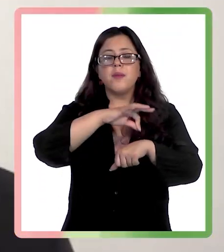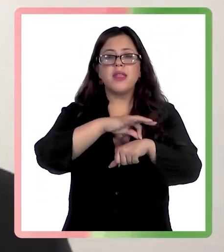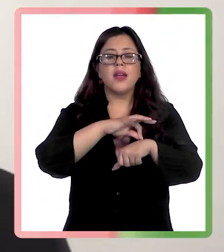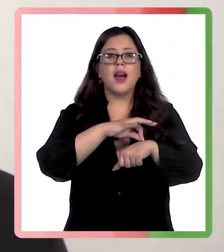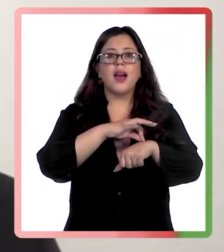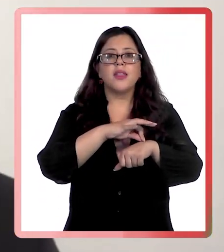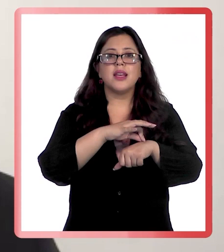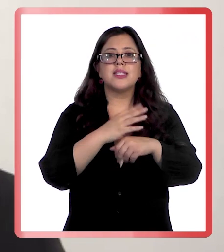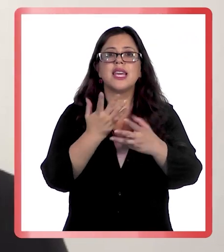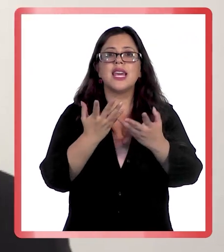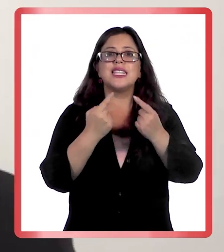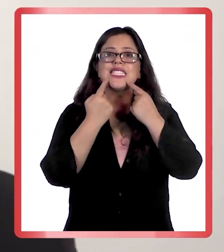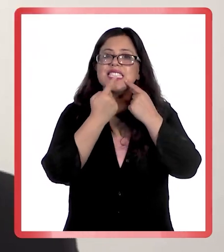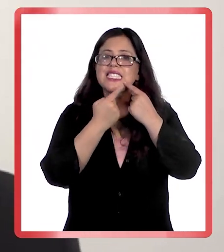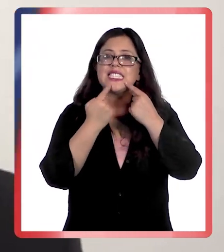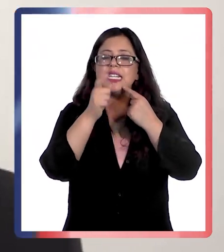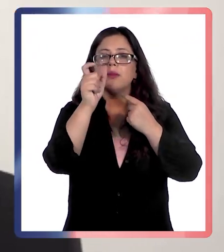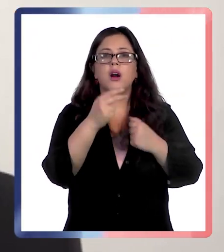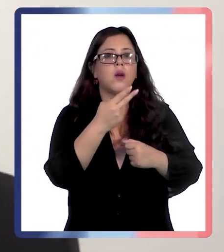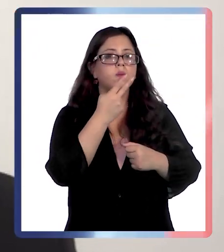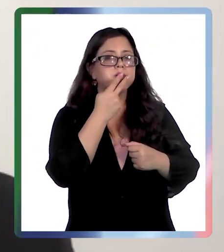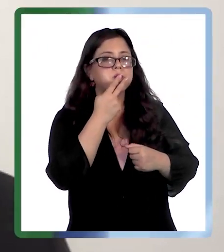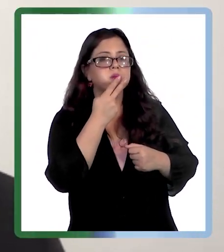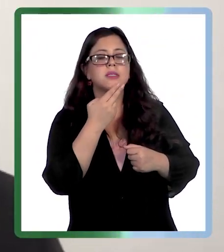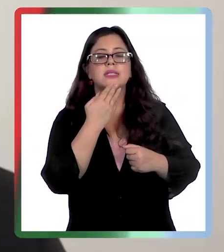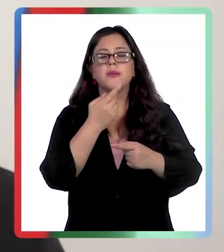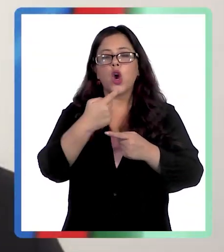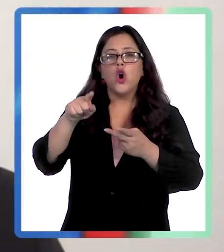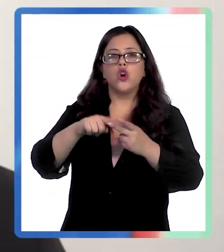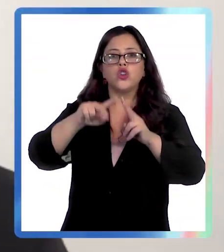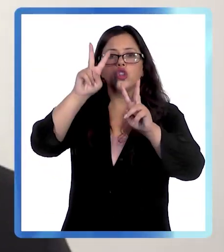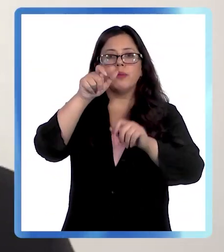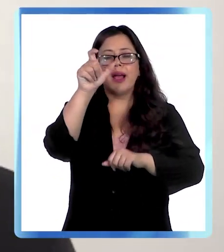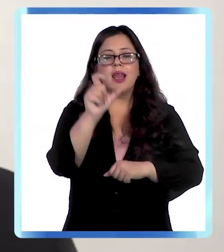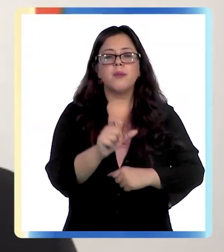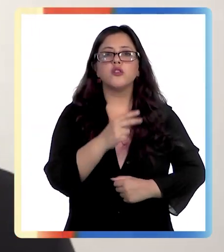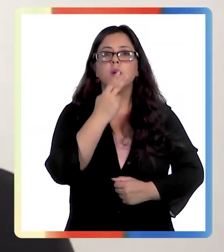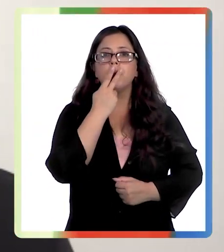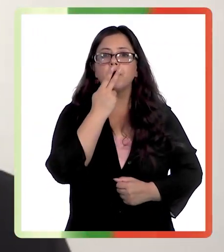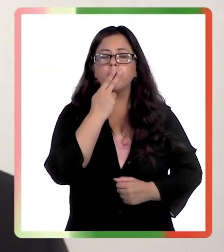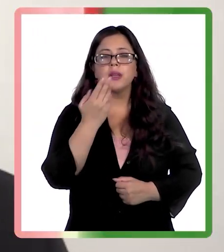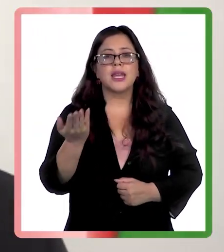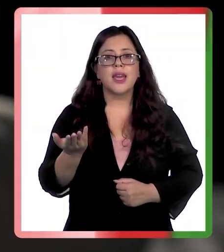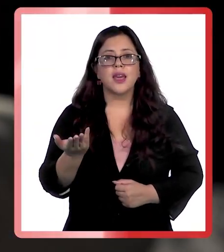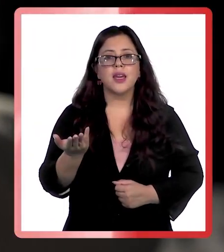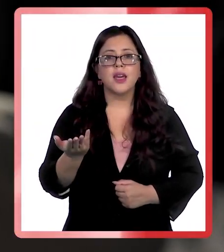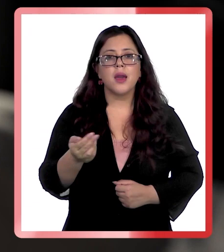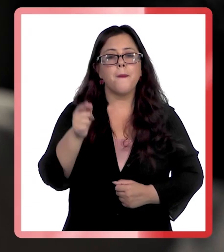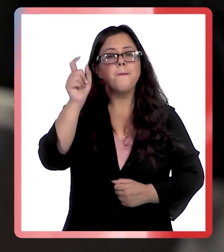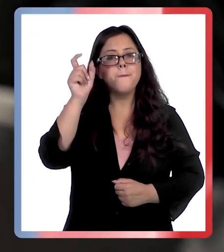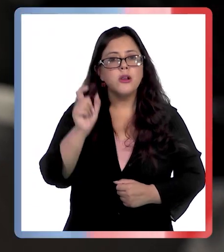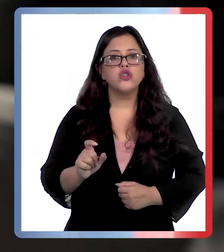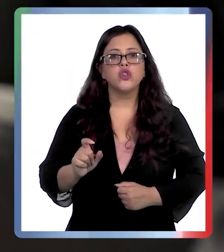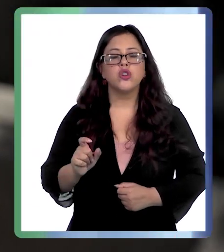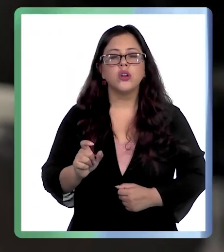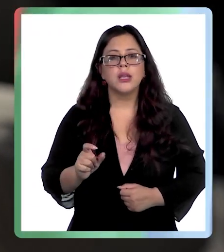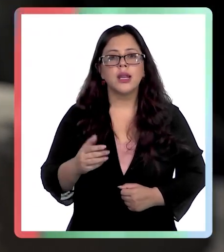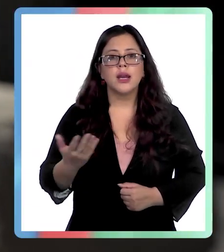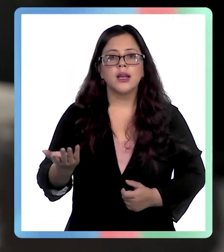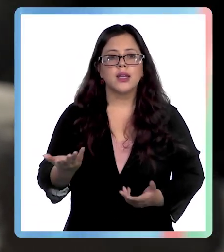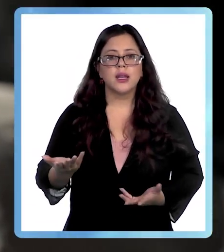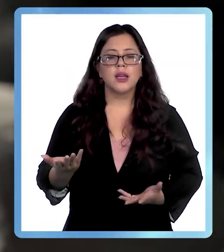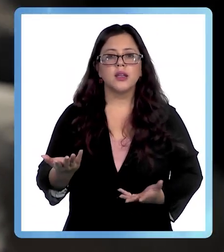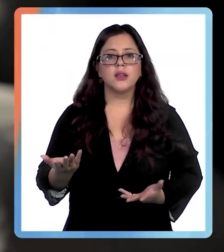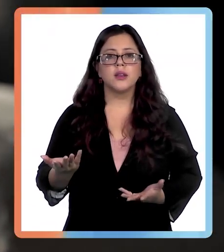enfermedades periodontales enfermedades las encías el paciente fumador otra cosa el paciente fumador es un paciente que está Por